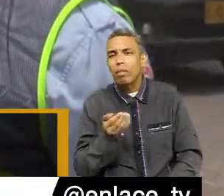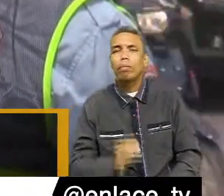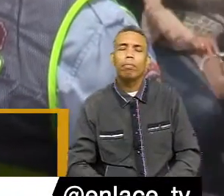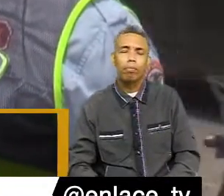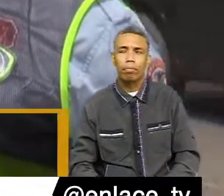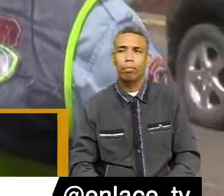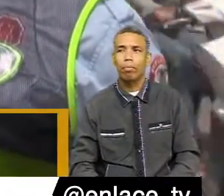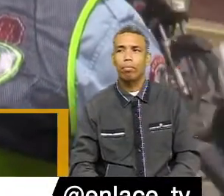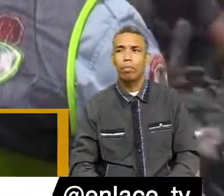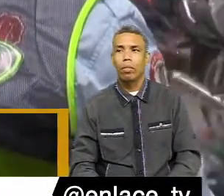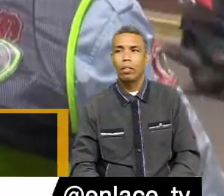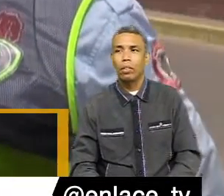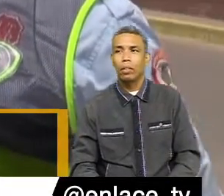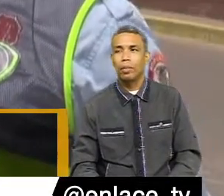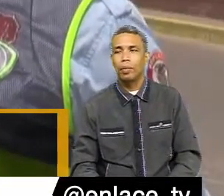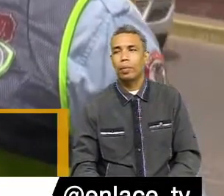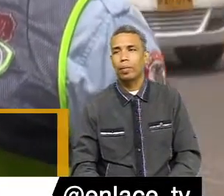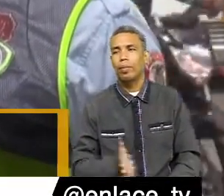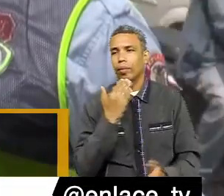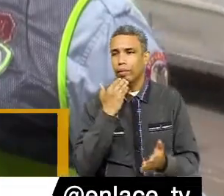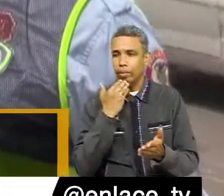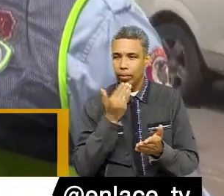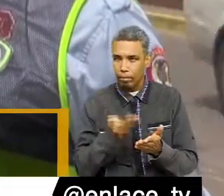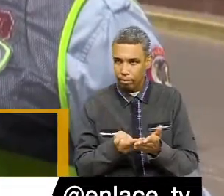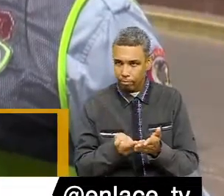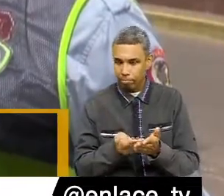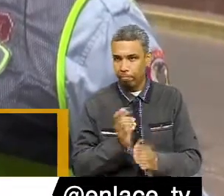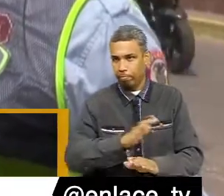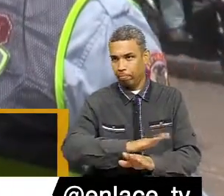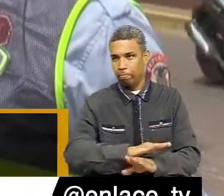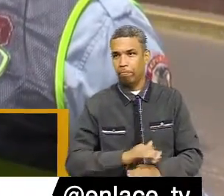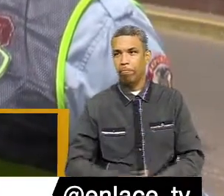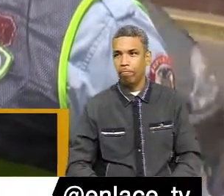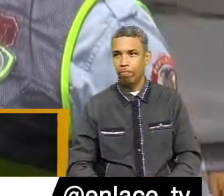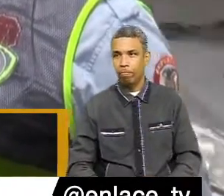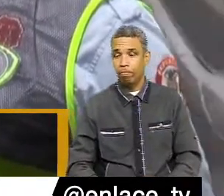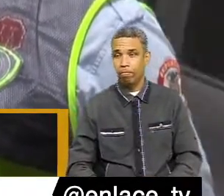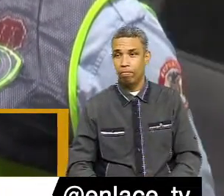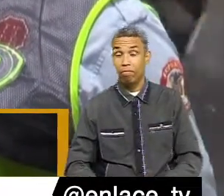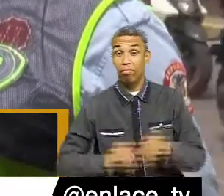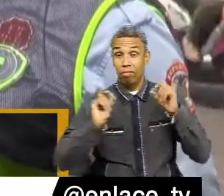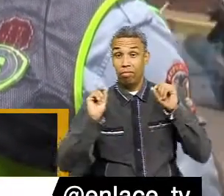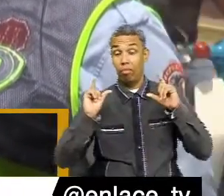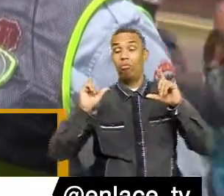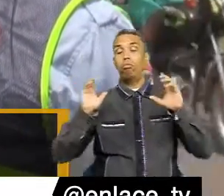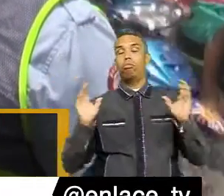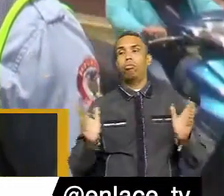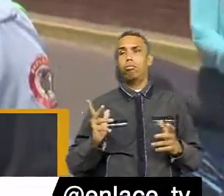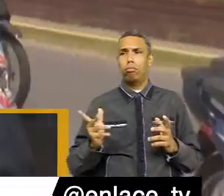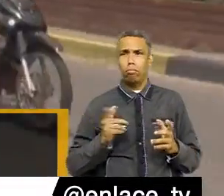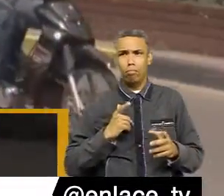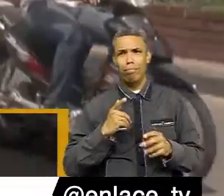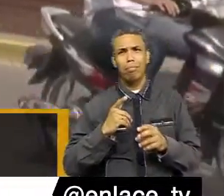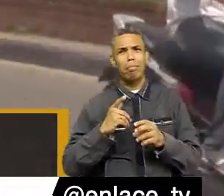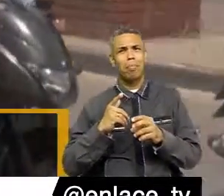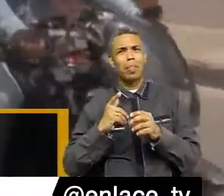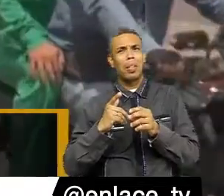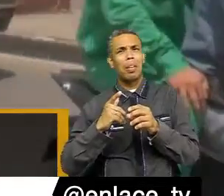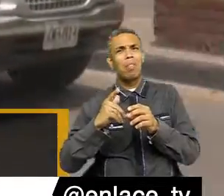minutos? Bueno, muy buenas tardes, sí, en realidad pues nos vimos sorprendidos por un grupo de taxistas que